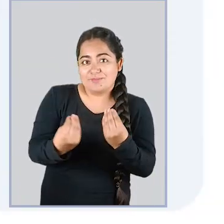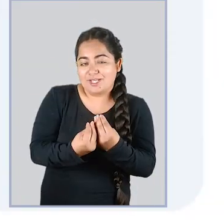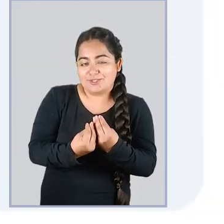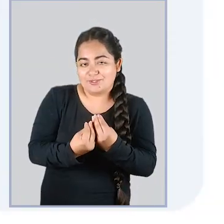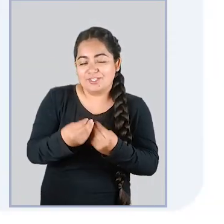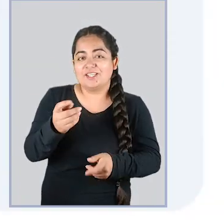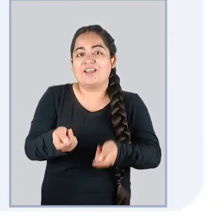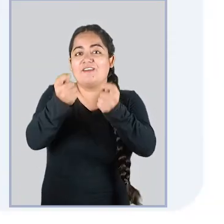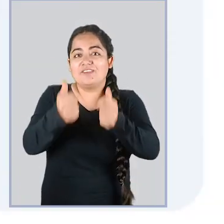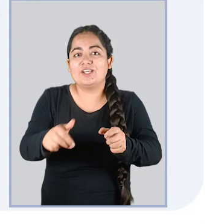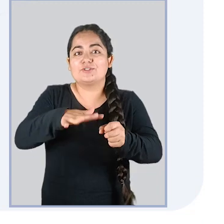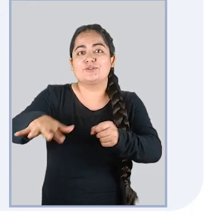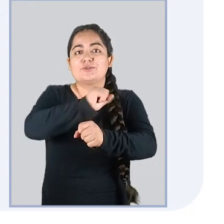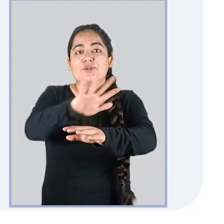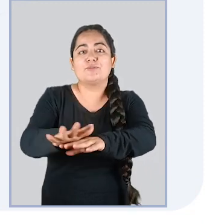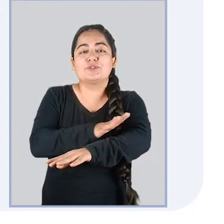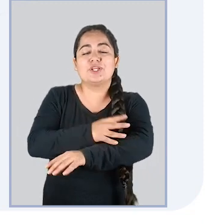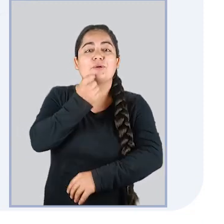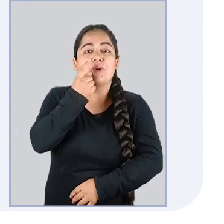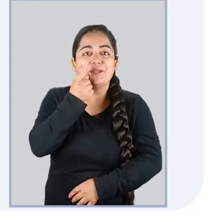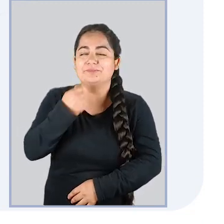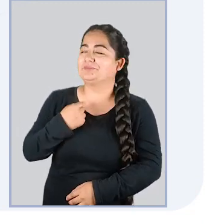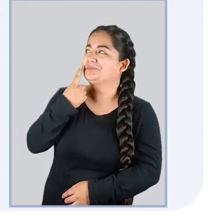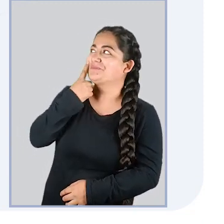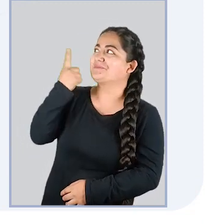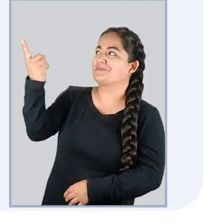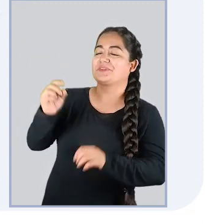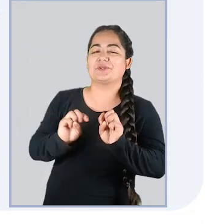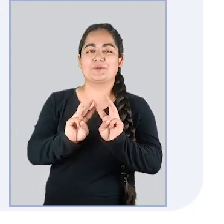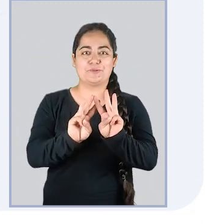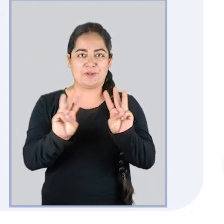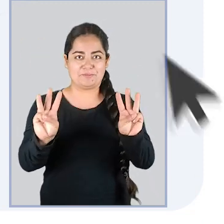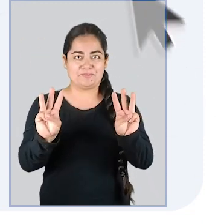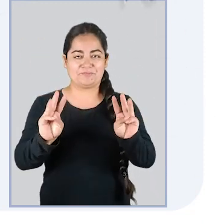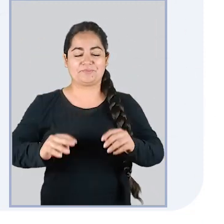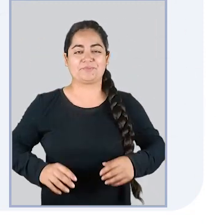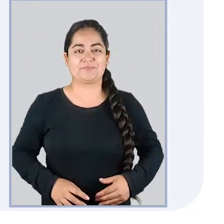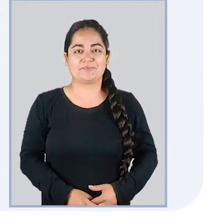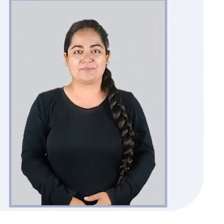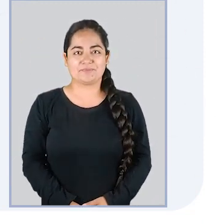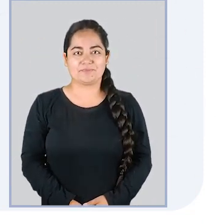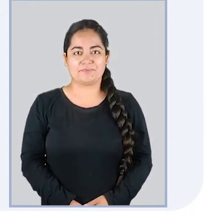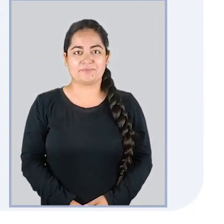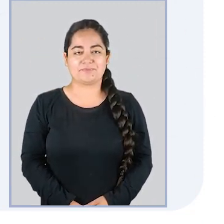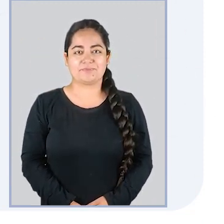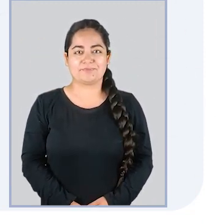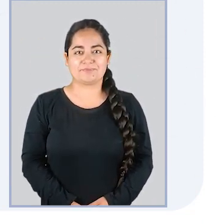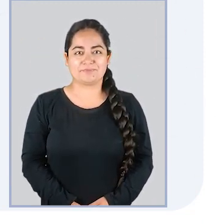evaluación socioemocional en diagnosticointegral.agenciaeducacion.cl.